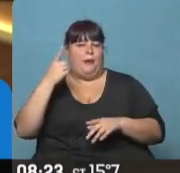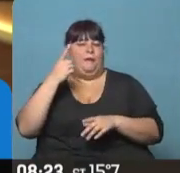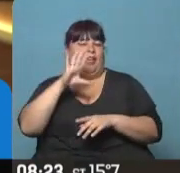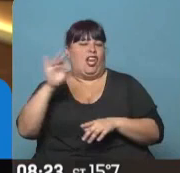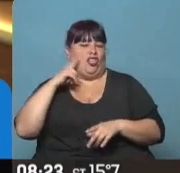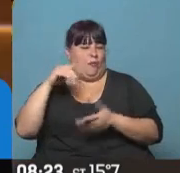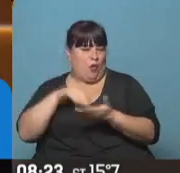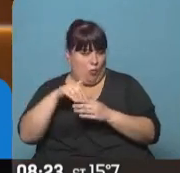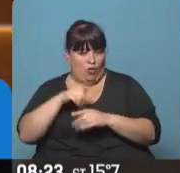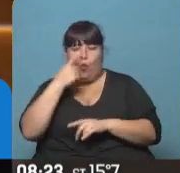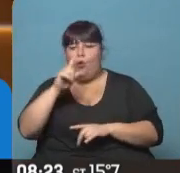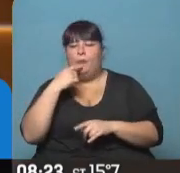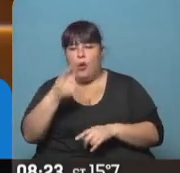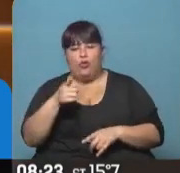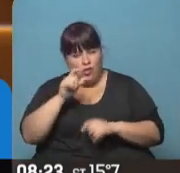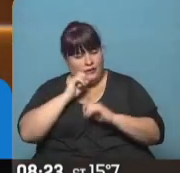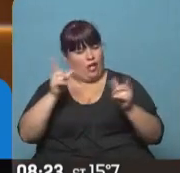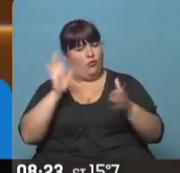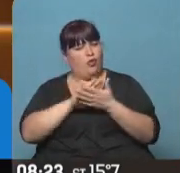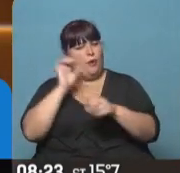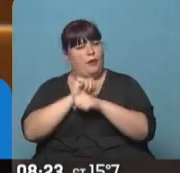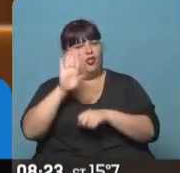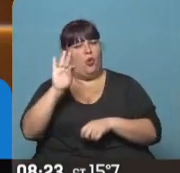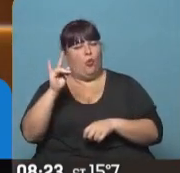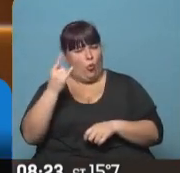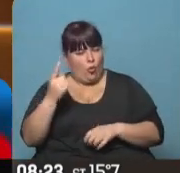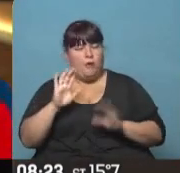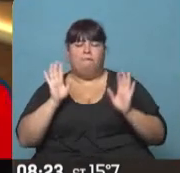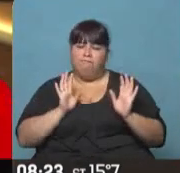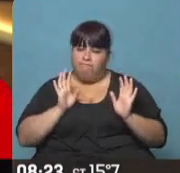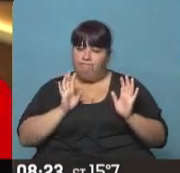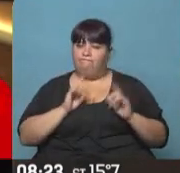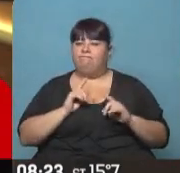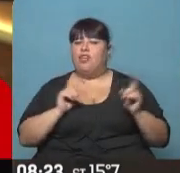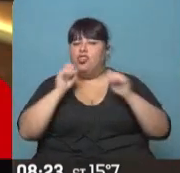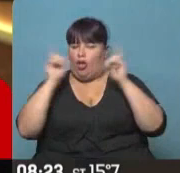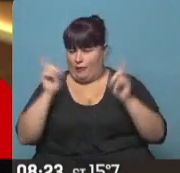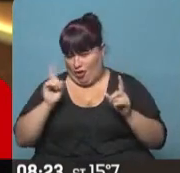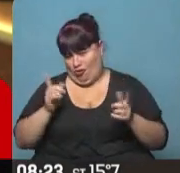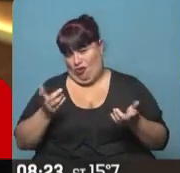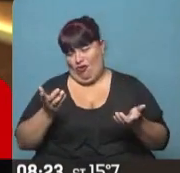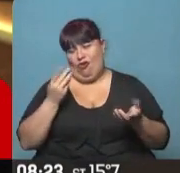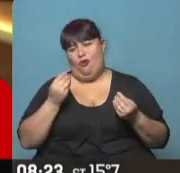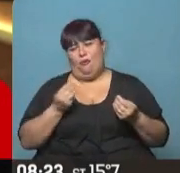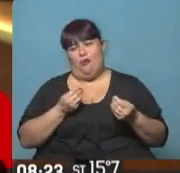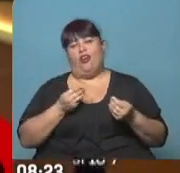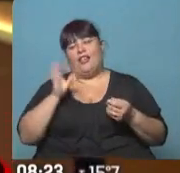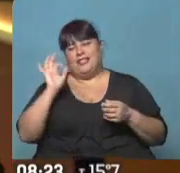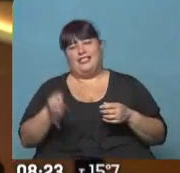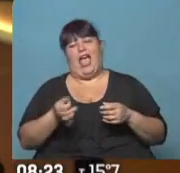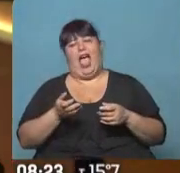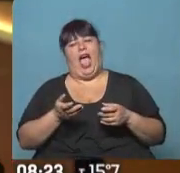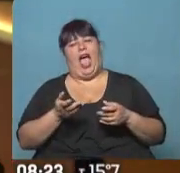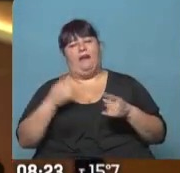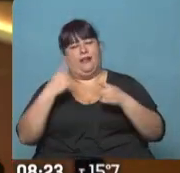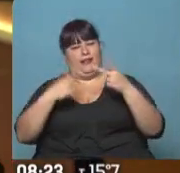de votos. Claro. Romina, para finalizar, ¿le sorprendió la detención de Amado Boudou? Mira, no sorprende en cuanto se sabe que